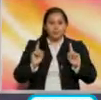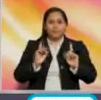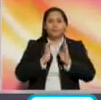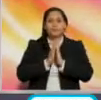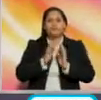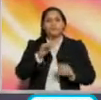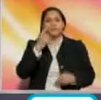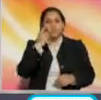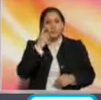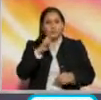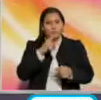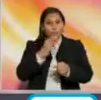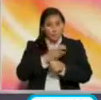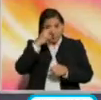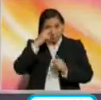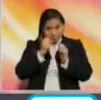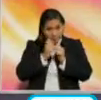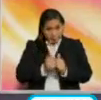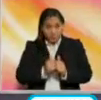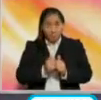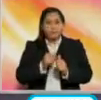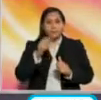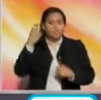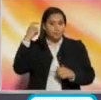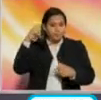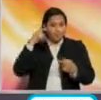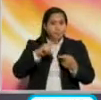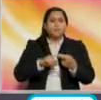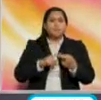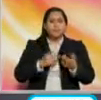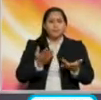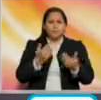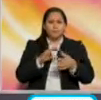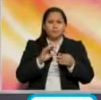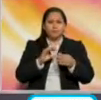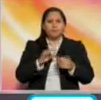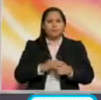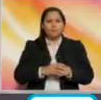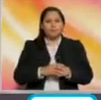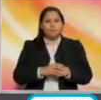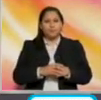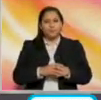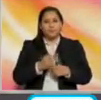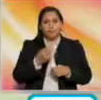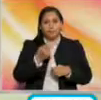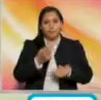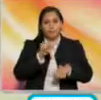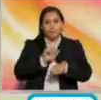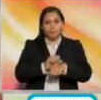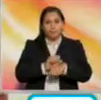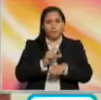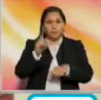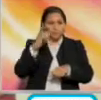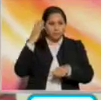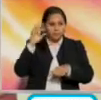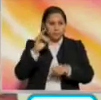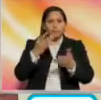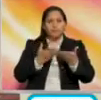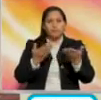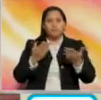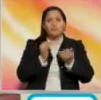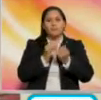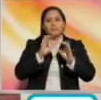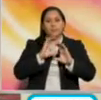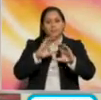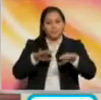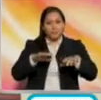estar en la República Mexicana, van a andar en Querétaro. Platícanos. Sí, vamos a estar esta semanita ya. Comenzamos con las presentaciones y los